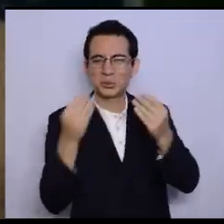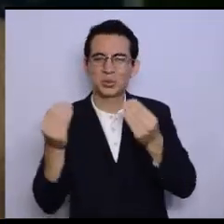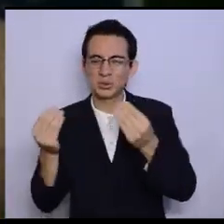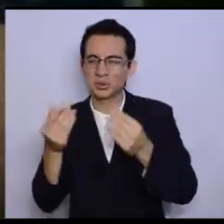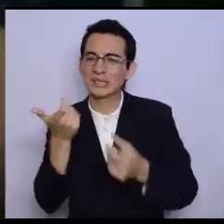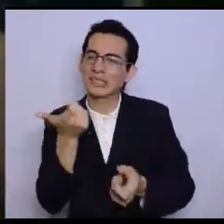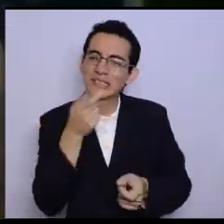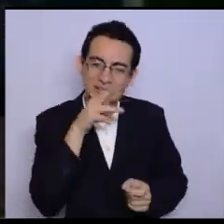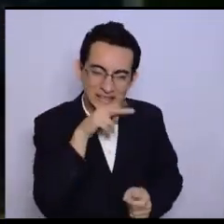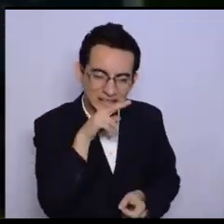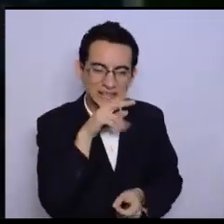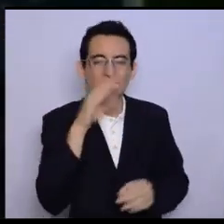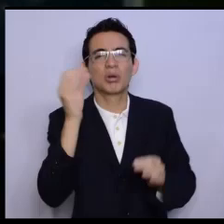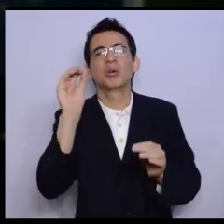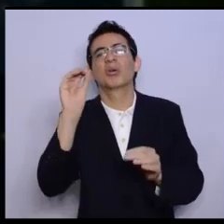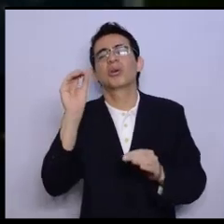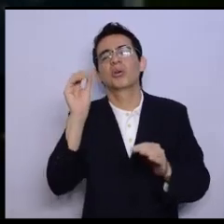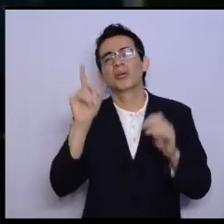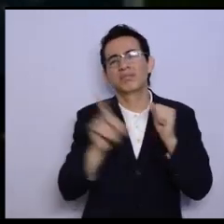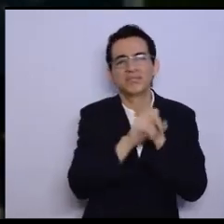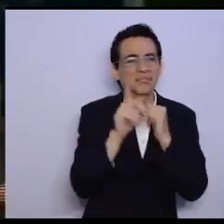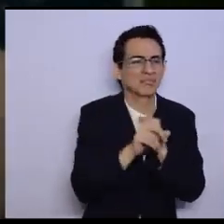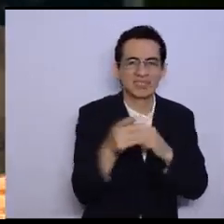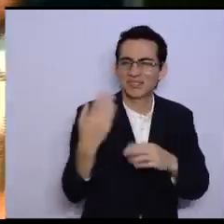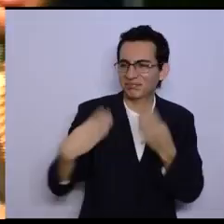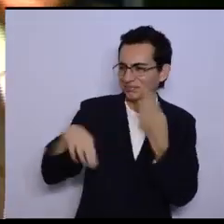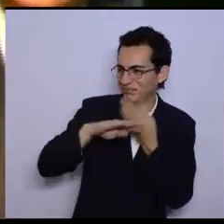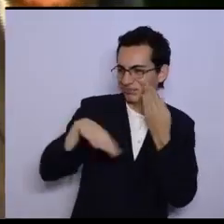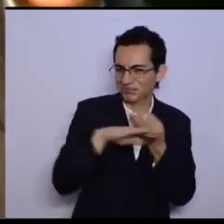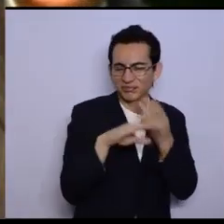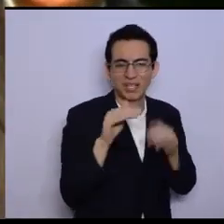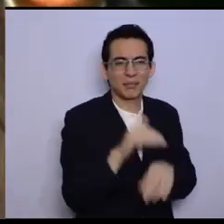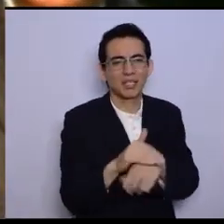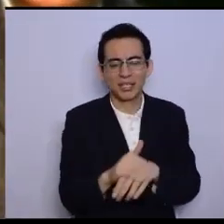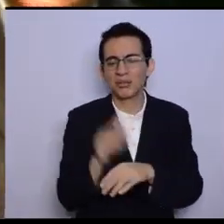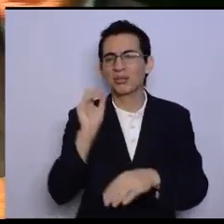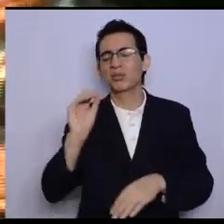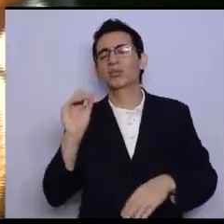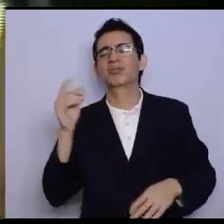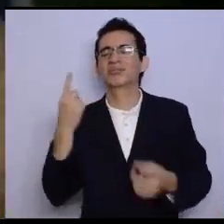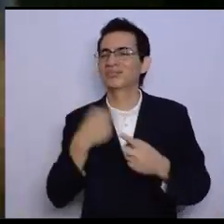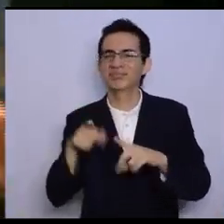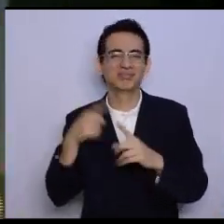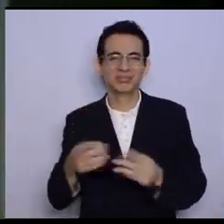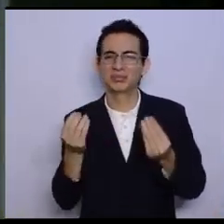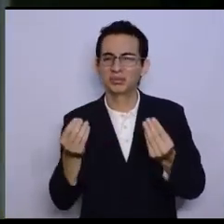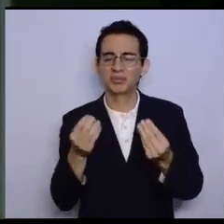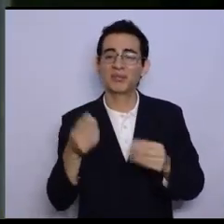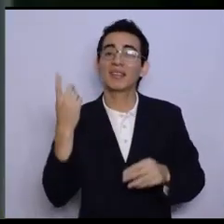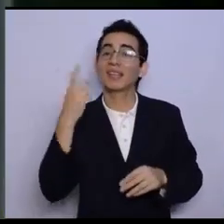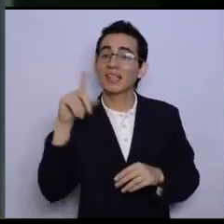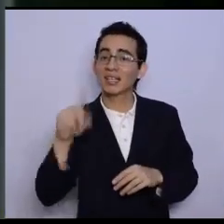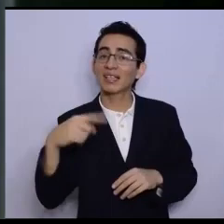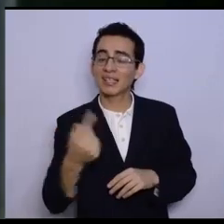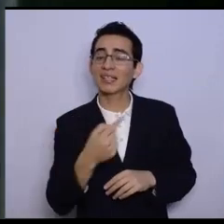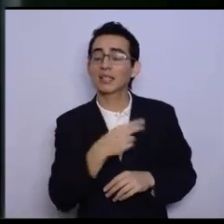permite? Para que aprendamos ¿a qué? A refugiarnos en Él, tal vez. A que Él sea nuestro